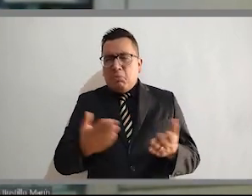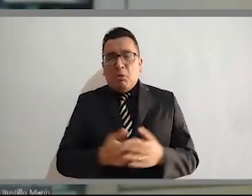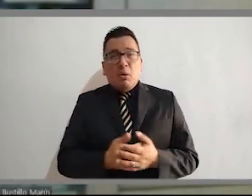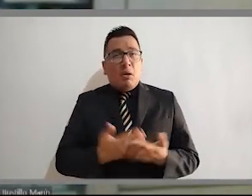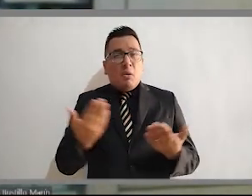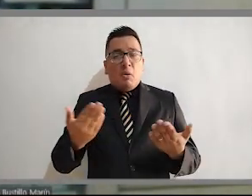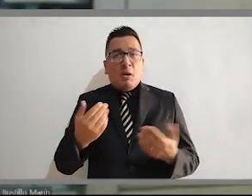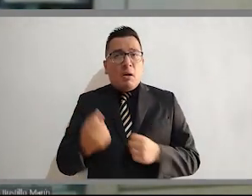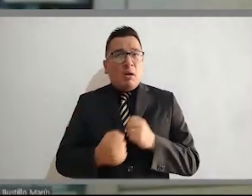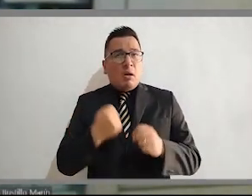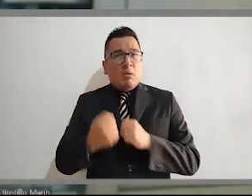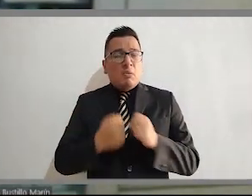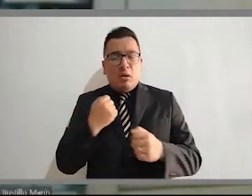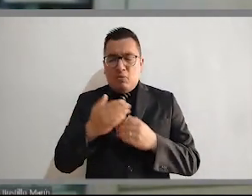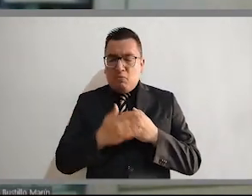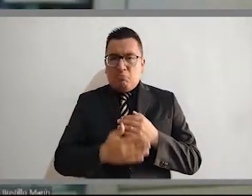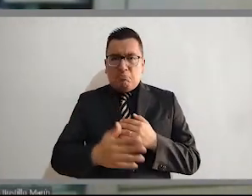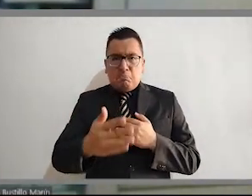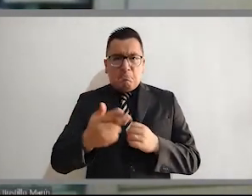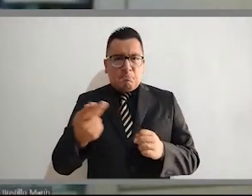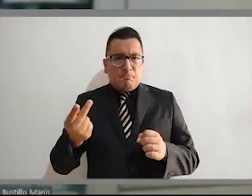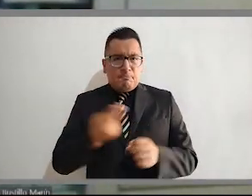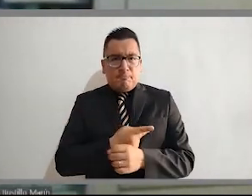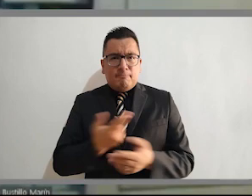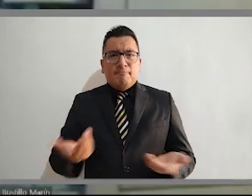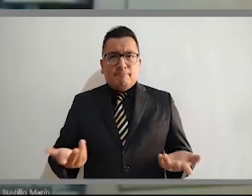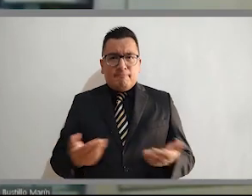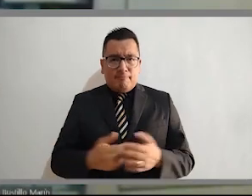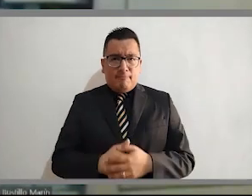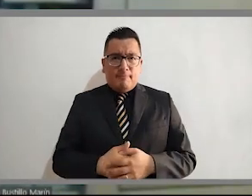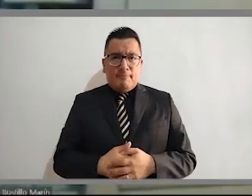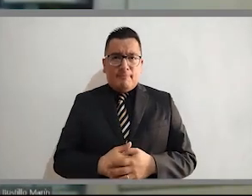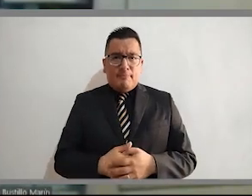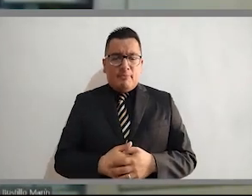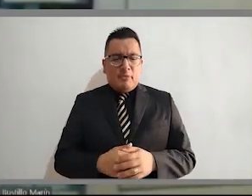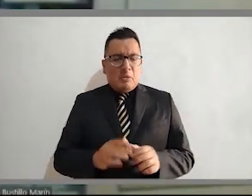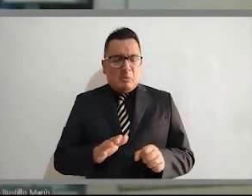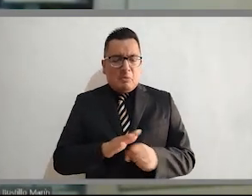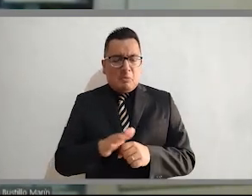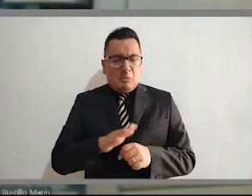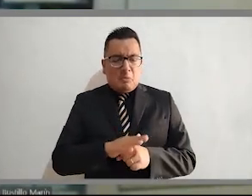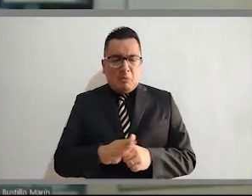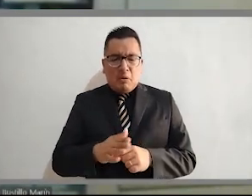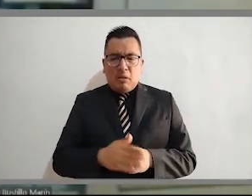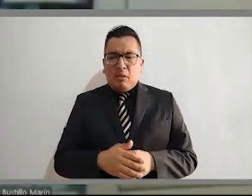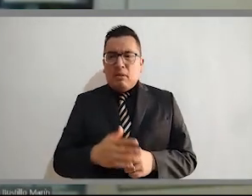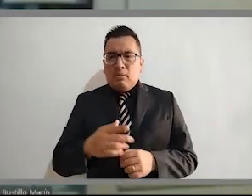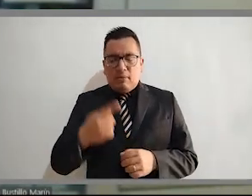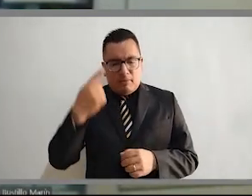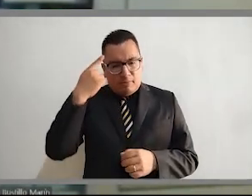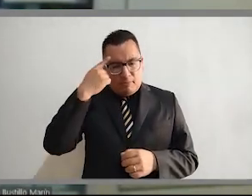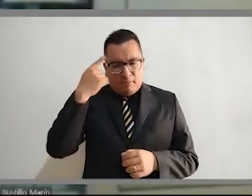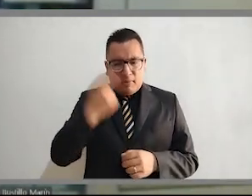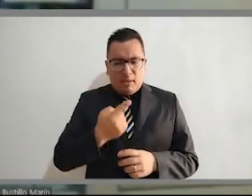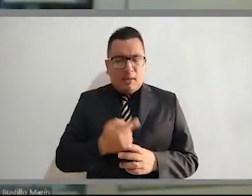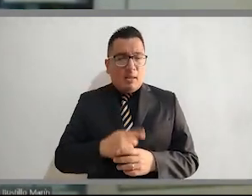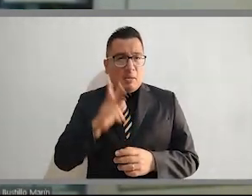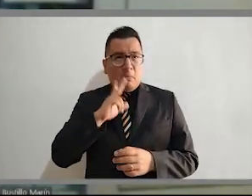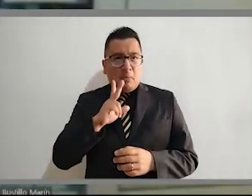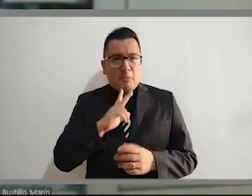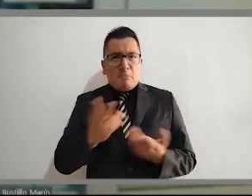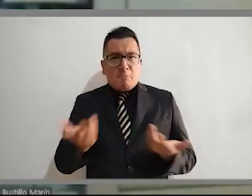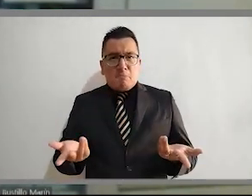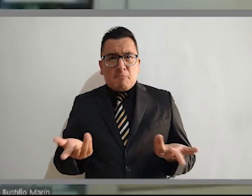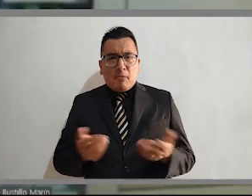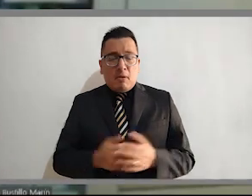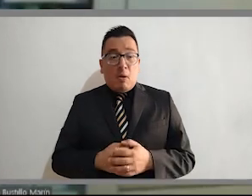de estos años en las sentencias del Tribunal Electoral del Poder Judicial de la Federación y cuáles son los criterios de la violencia política de